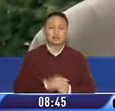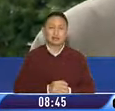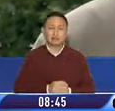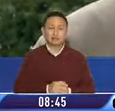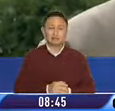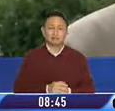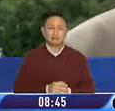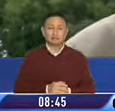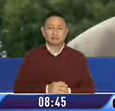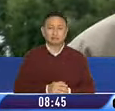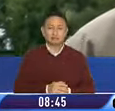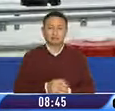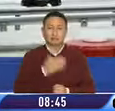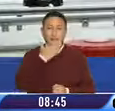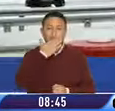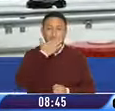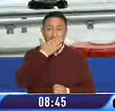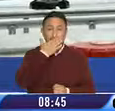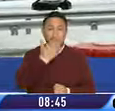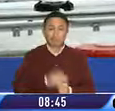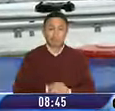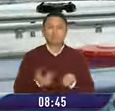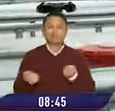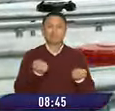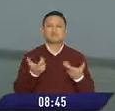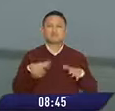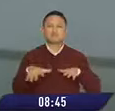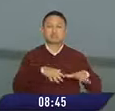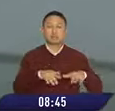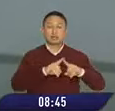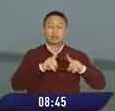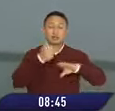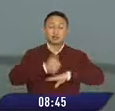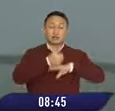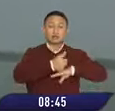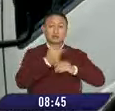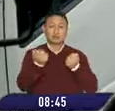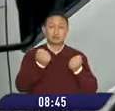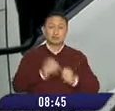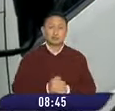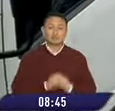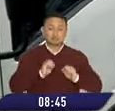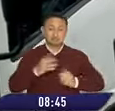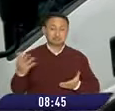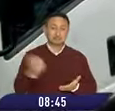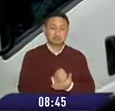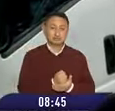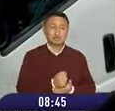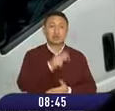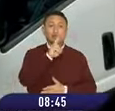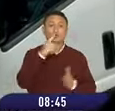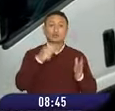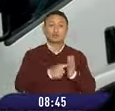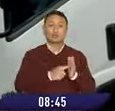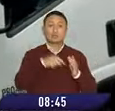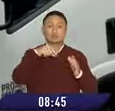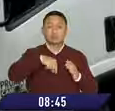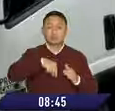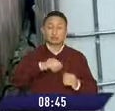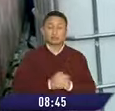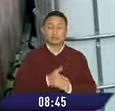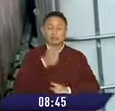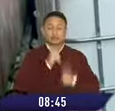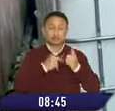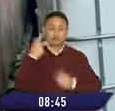regulaciones sanitarias correspondientes. El operativo, coordinado con varias entidades de control, permitió el decomiso de más de 2.000 litros de licor